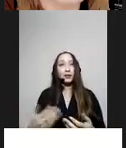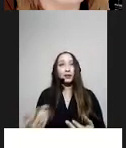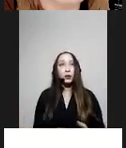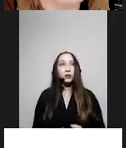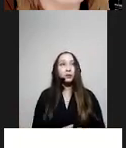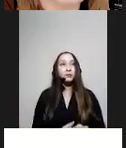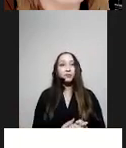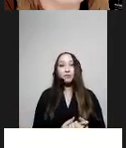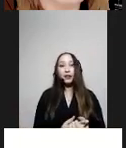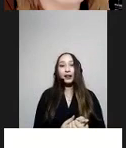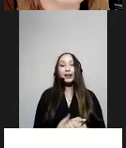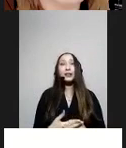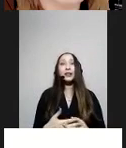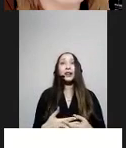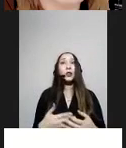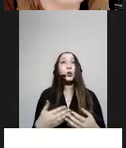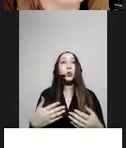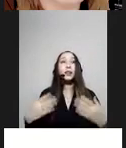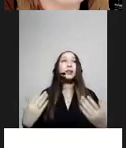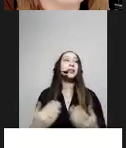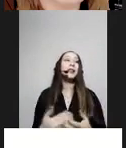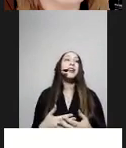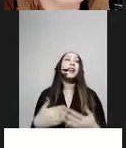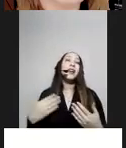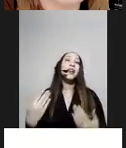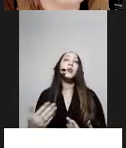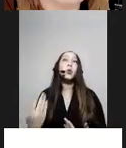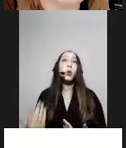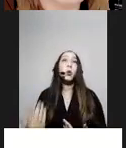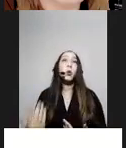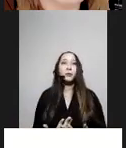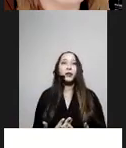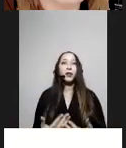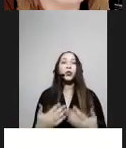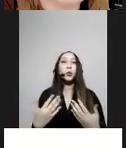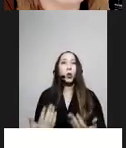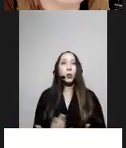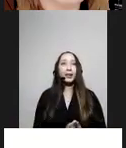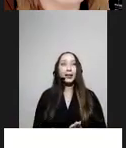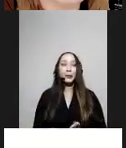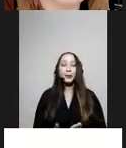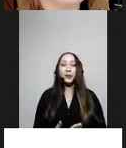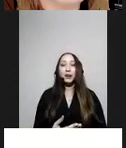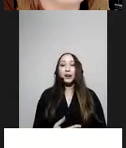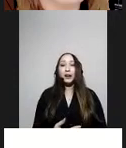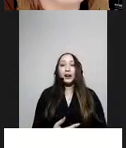esa situación que le desencadenó un estrés que ella no pudo controlar y no supo cómo